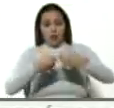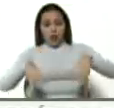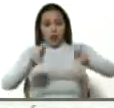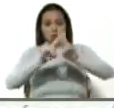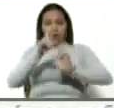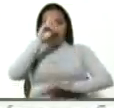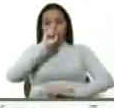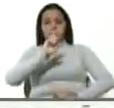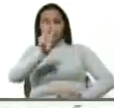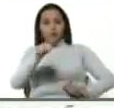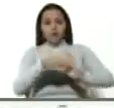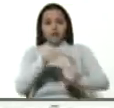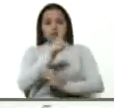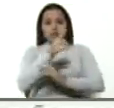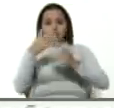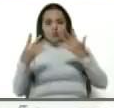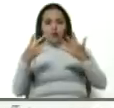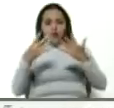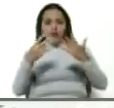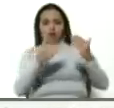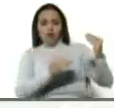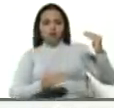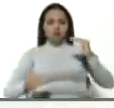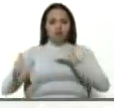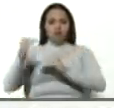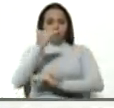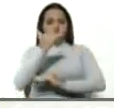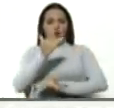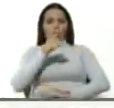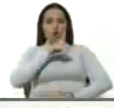producción de cocaína aumentó en